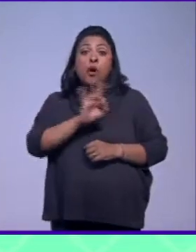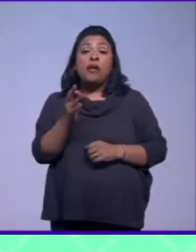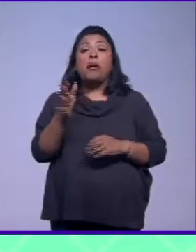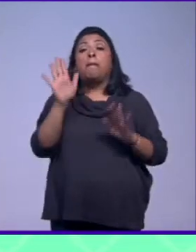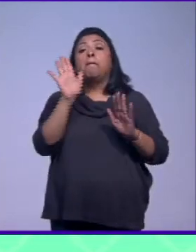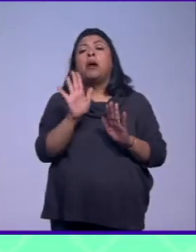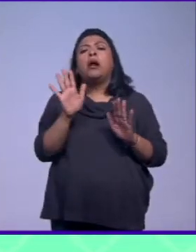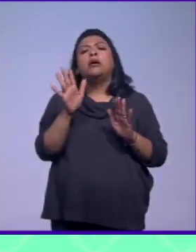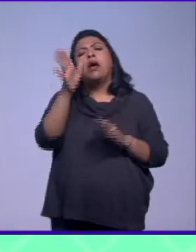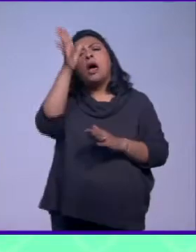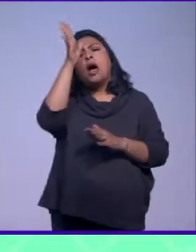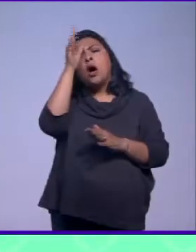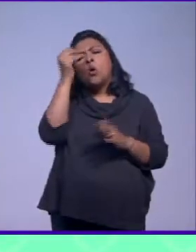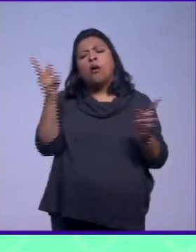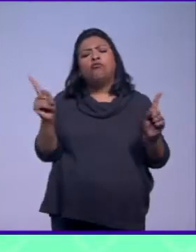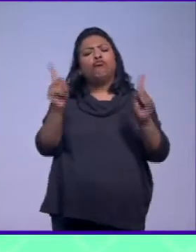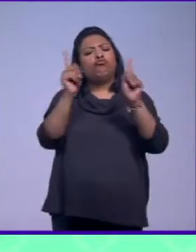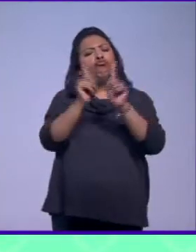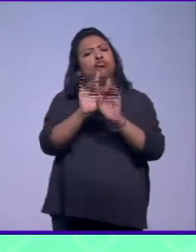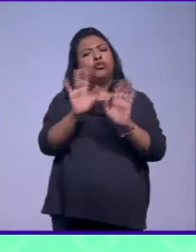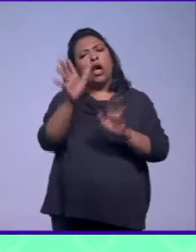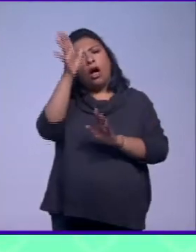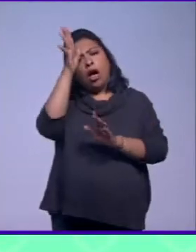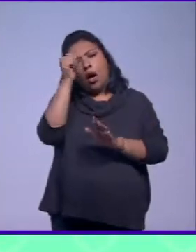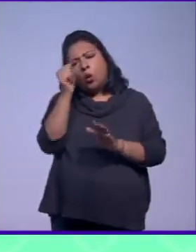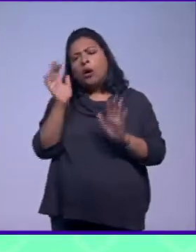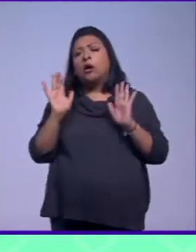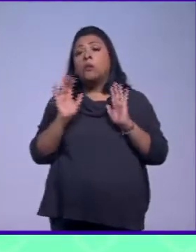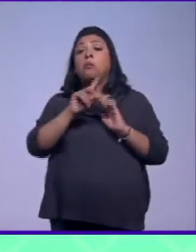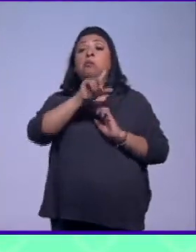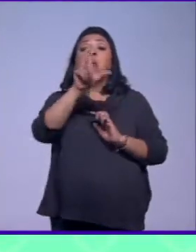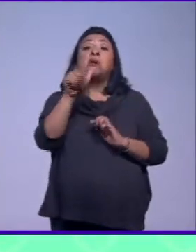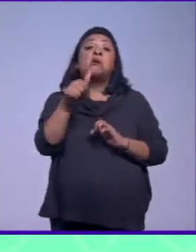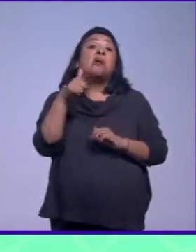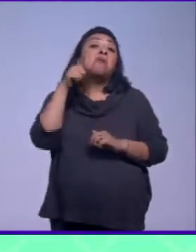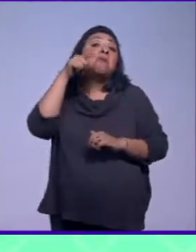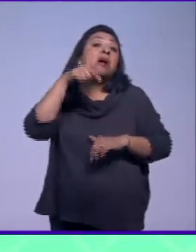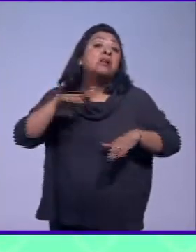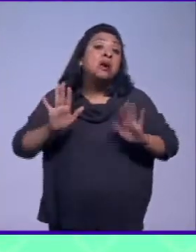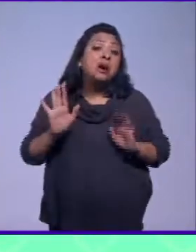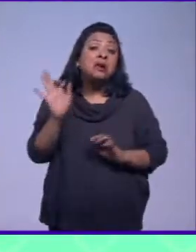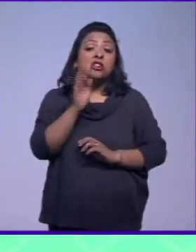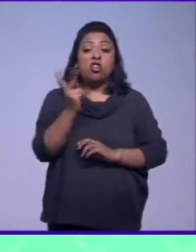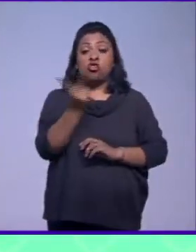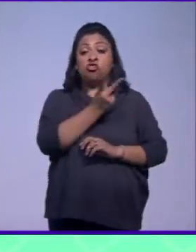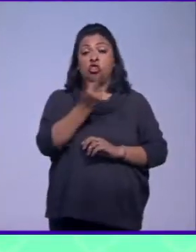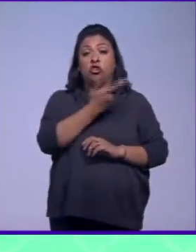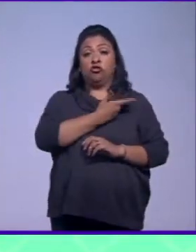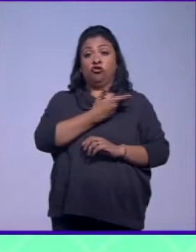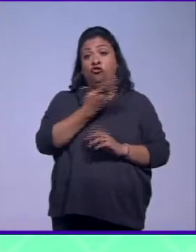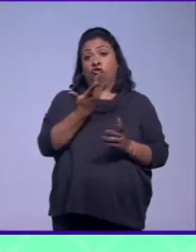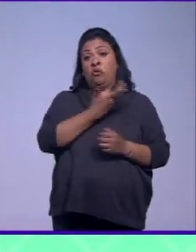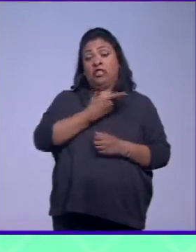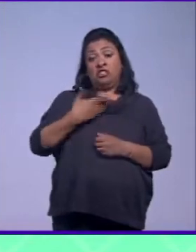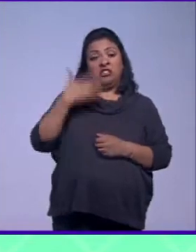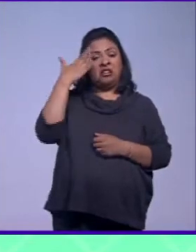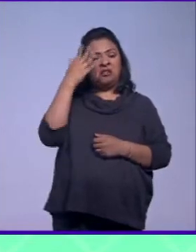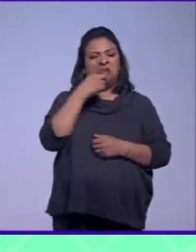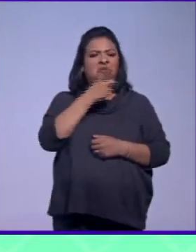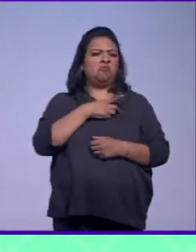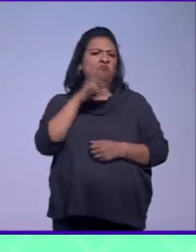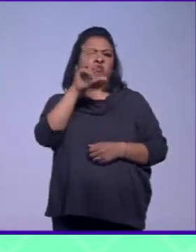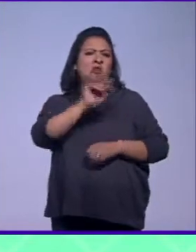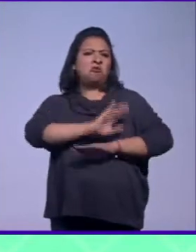aparente negociación o acercamiento entre las partes pero quizás pasado mañana podamos ver a dos líderes viscerales que digan pues siempre no